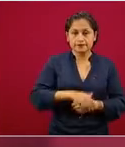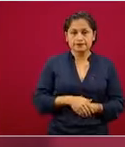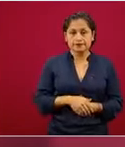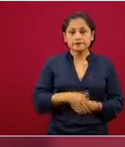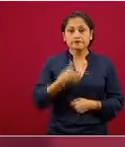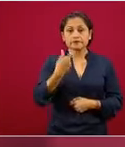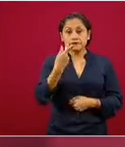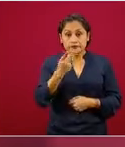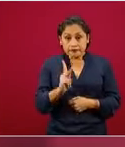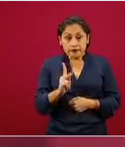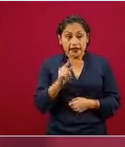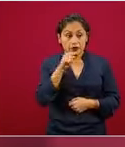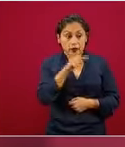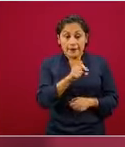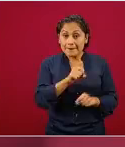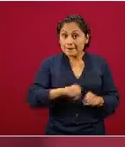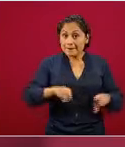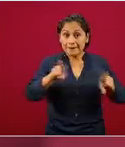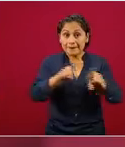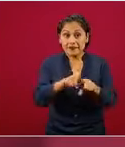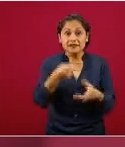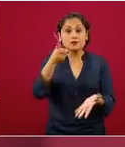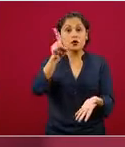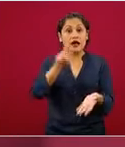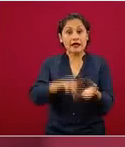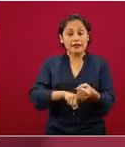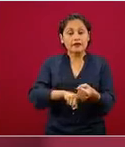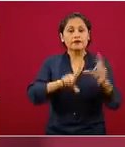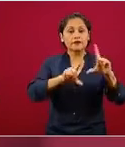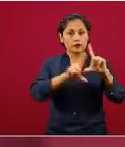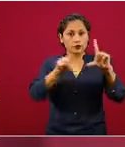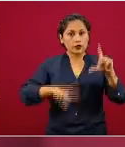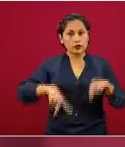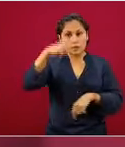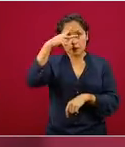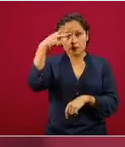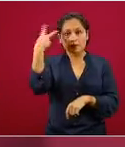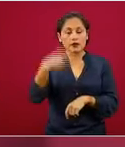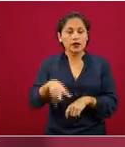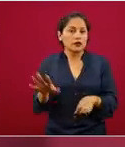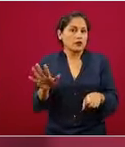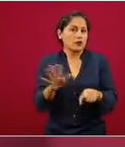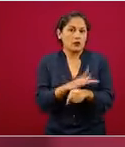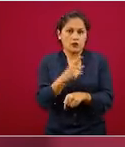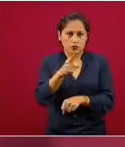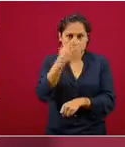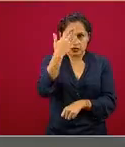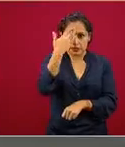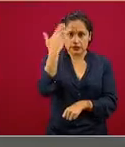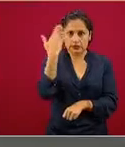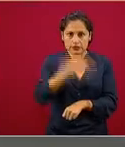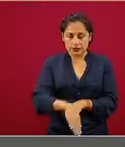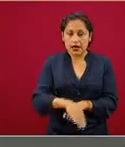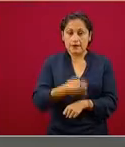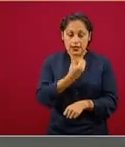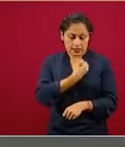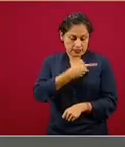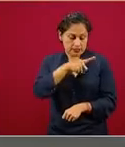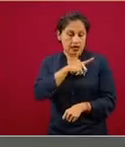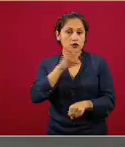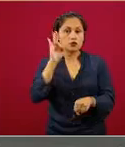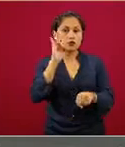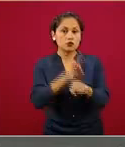bien público en la medida en que en México la protección de la salud es un derecho